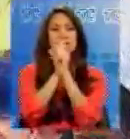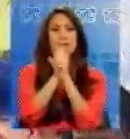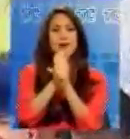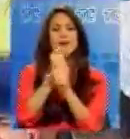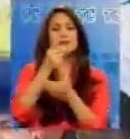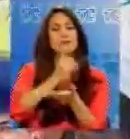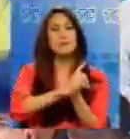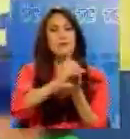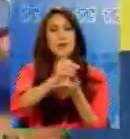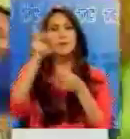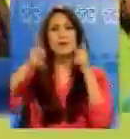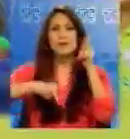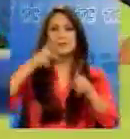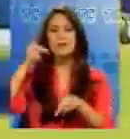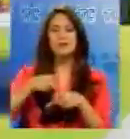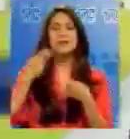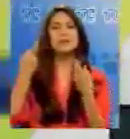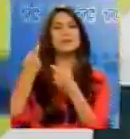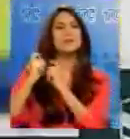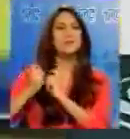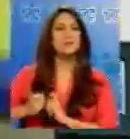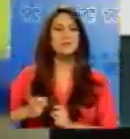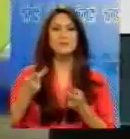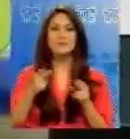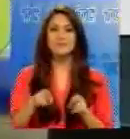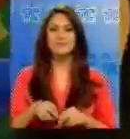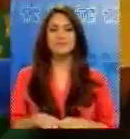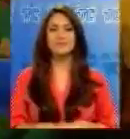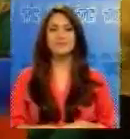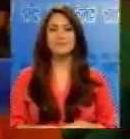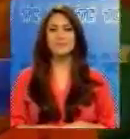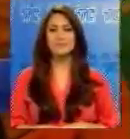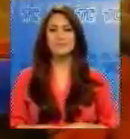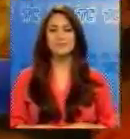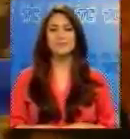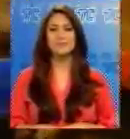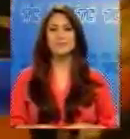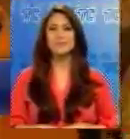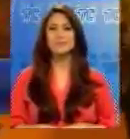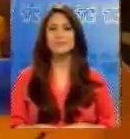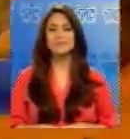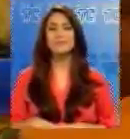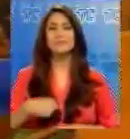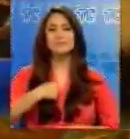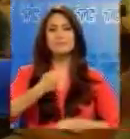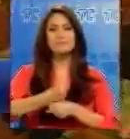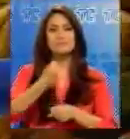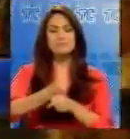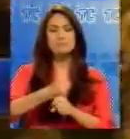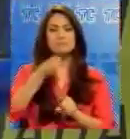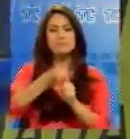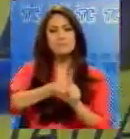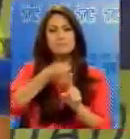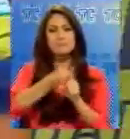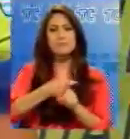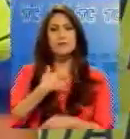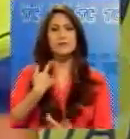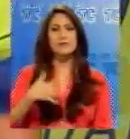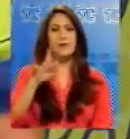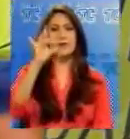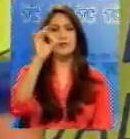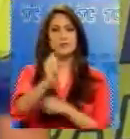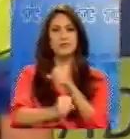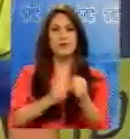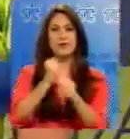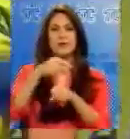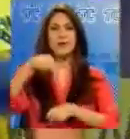daule playas y no se nción trabajaremos arduamente son 8 años